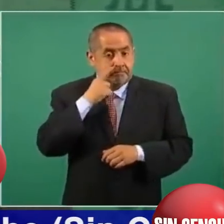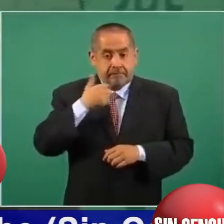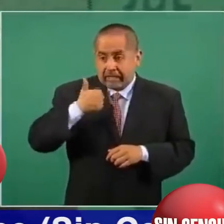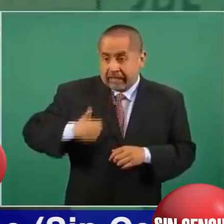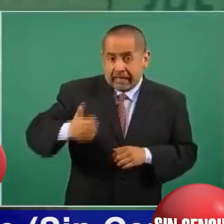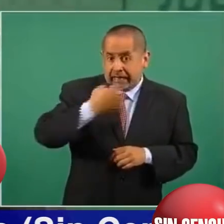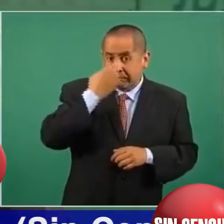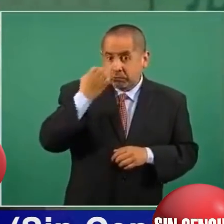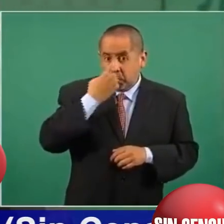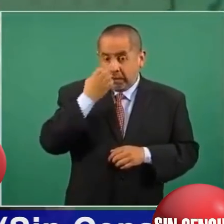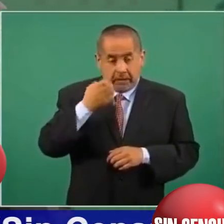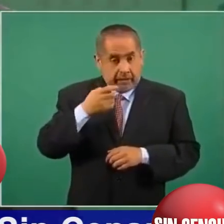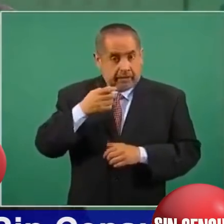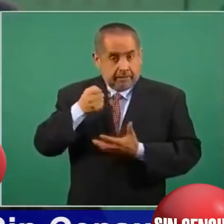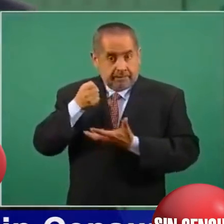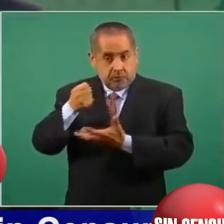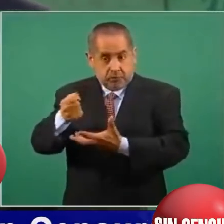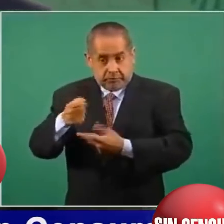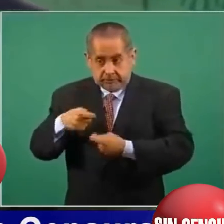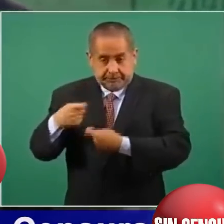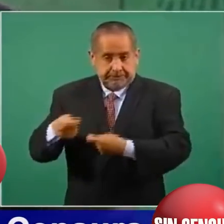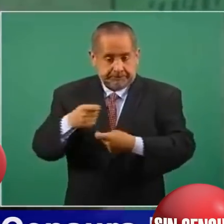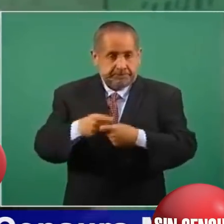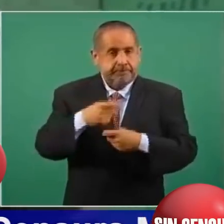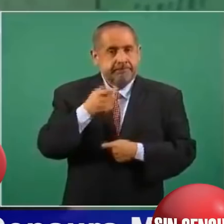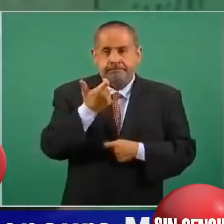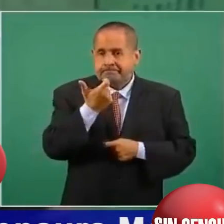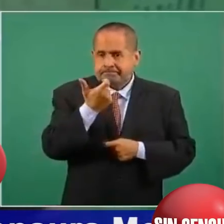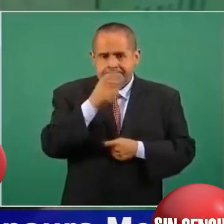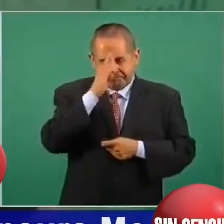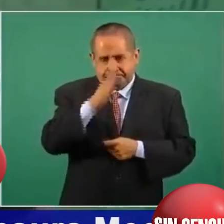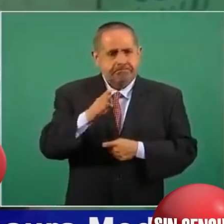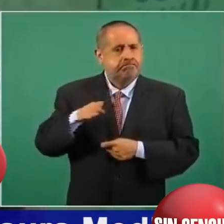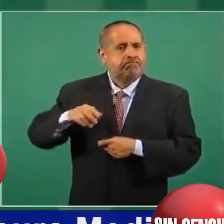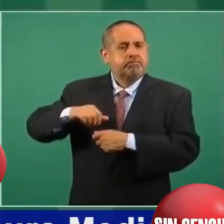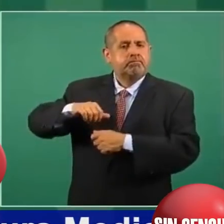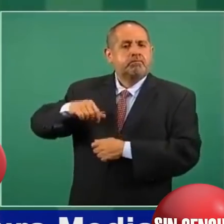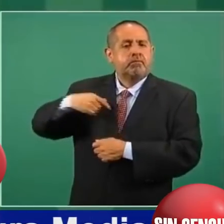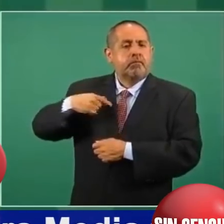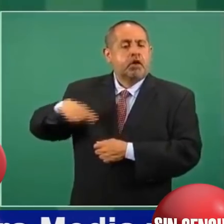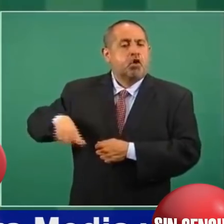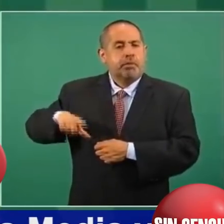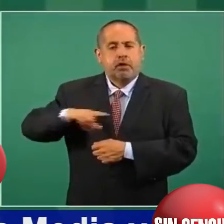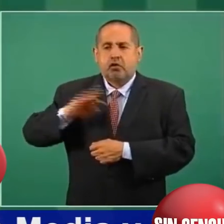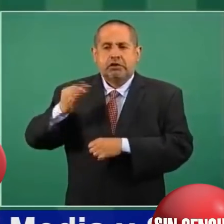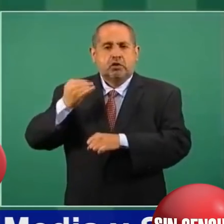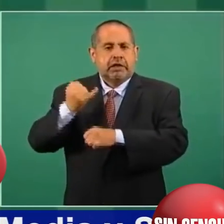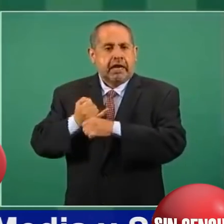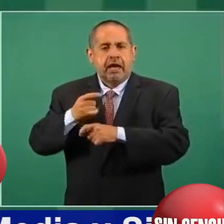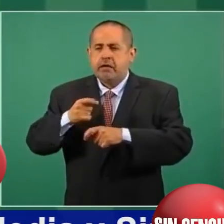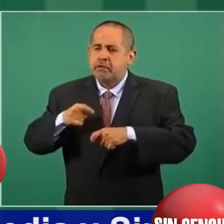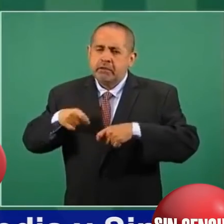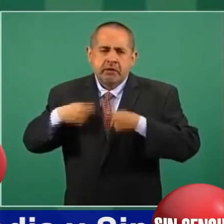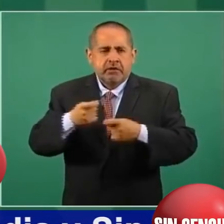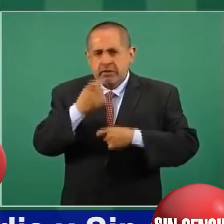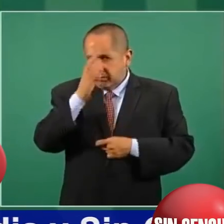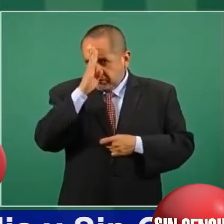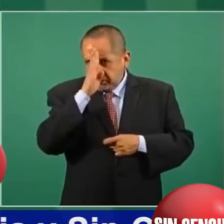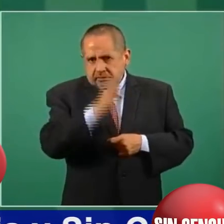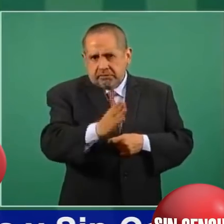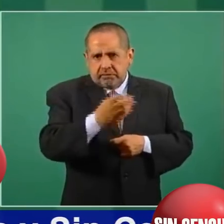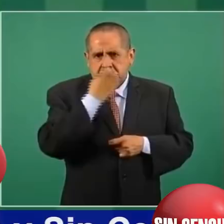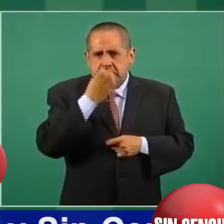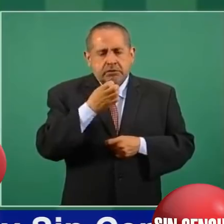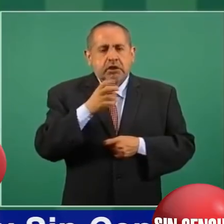presupuesto, porque le llega el dinero de la tesorería de la federación hasta la escuela,